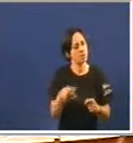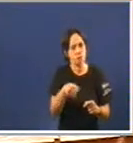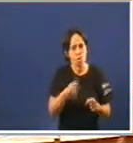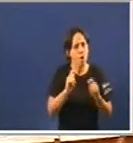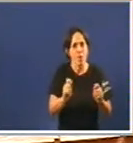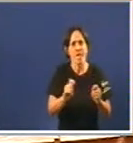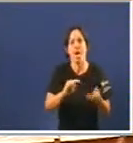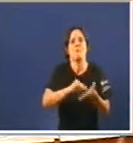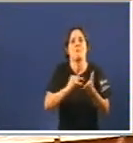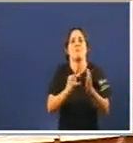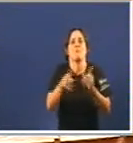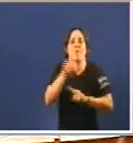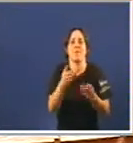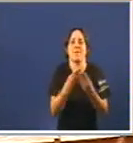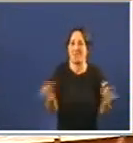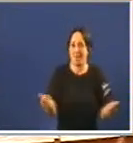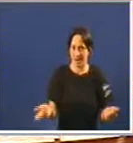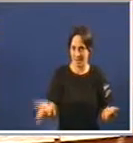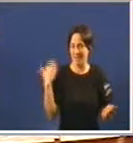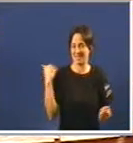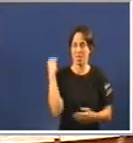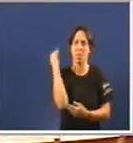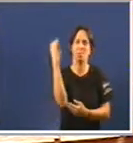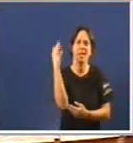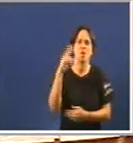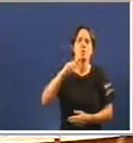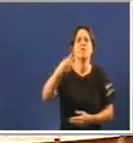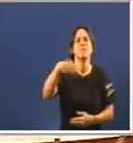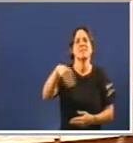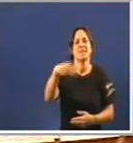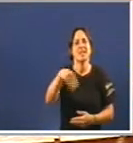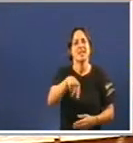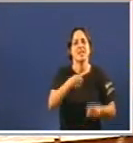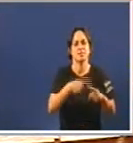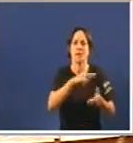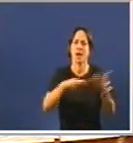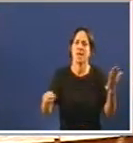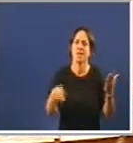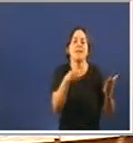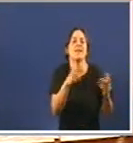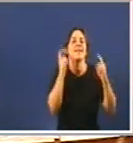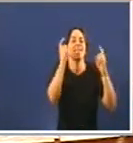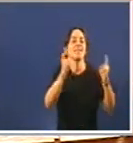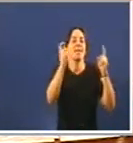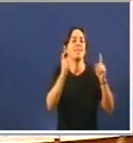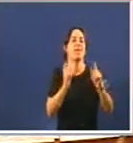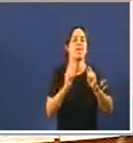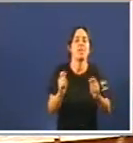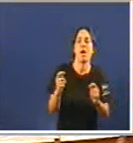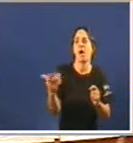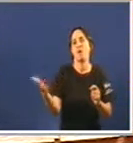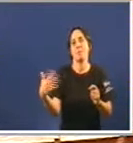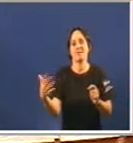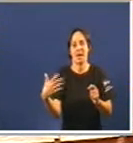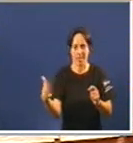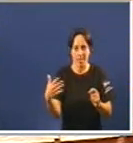pasado pleno, o vicepresidente da Xunta de Galicia intentaba desmerecer o que